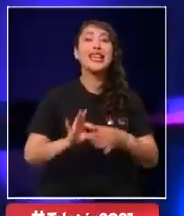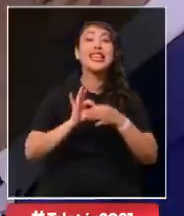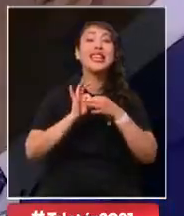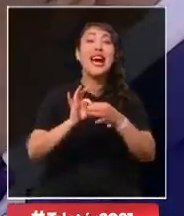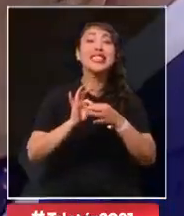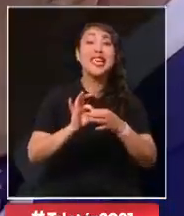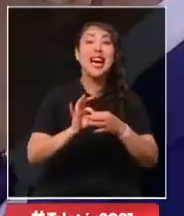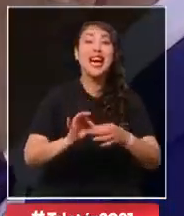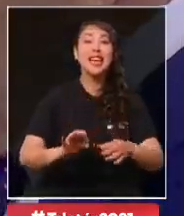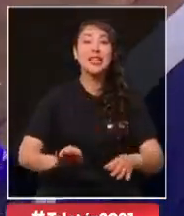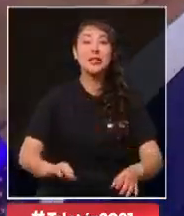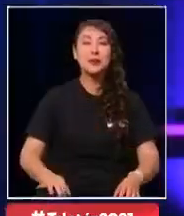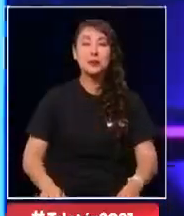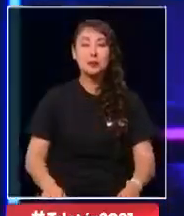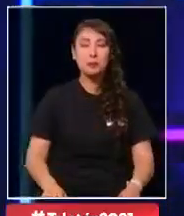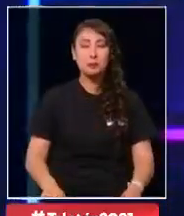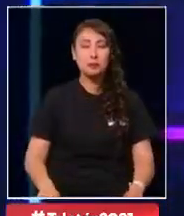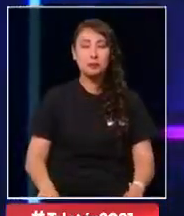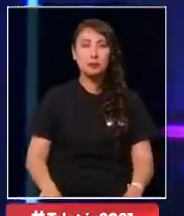¡Gracias!